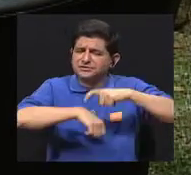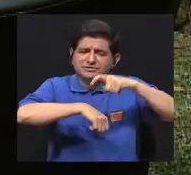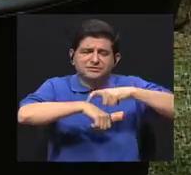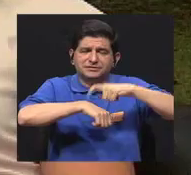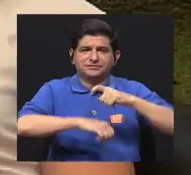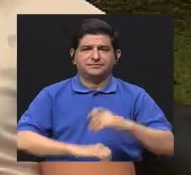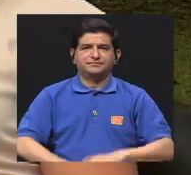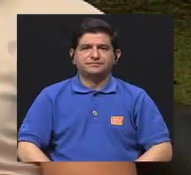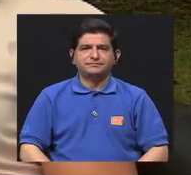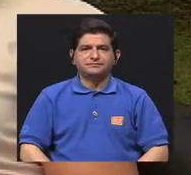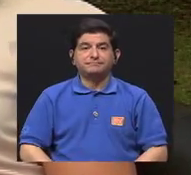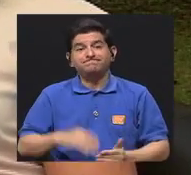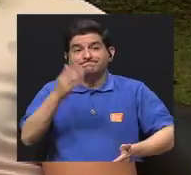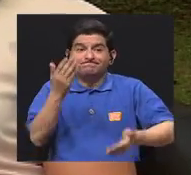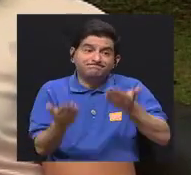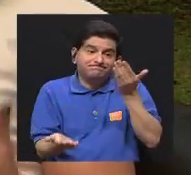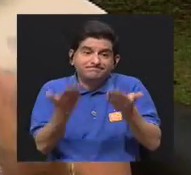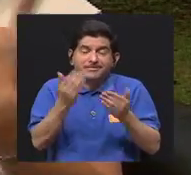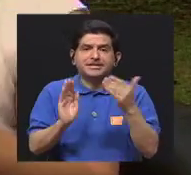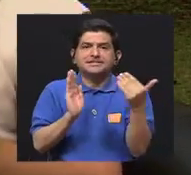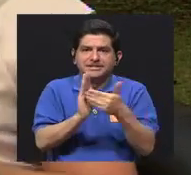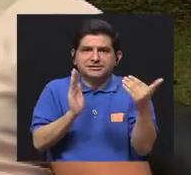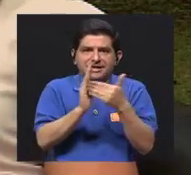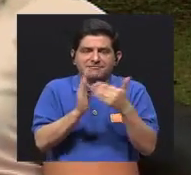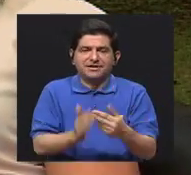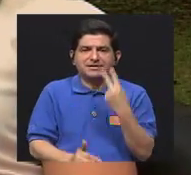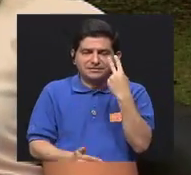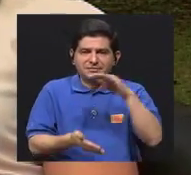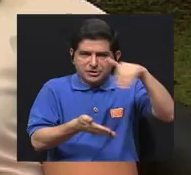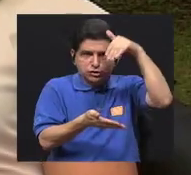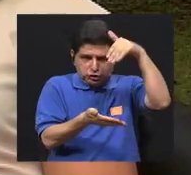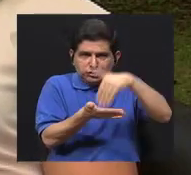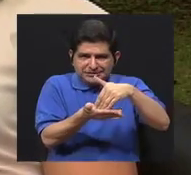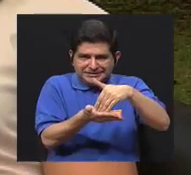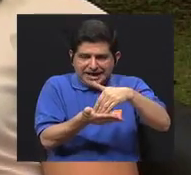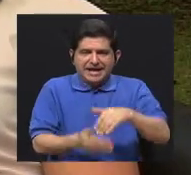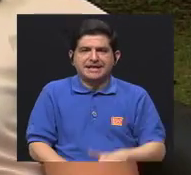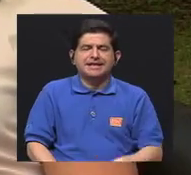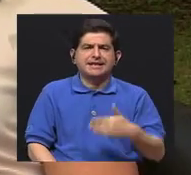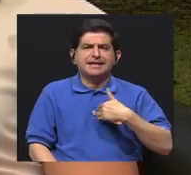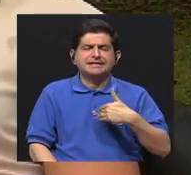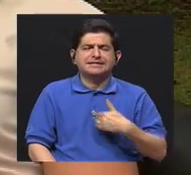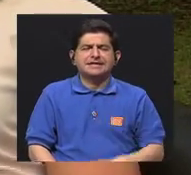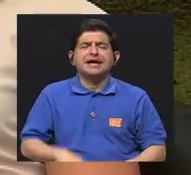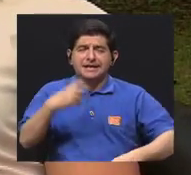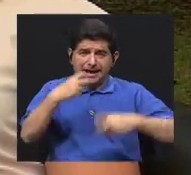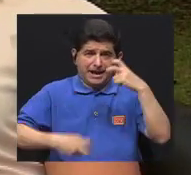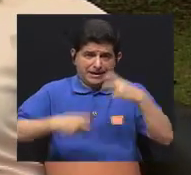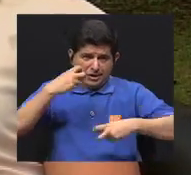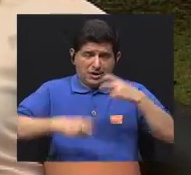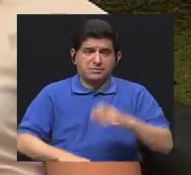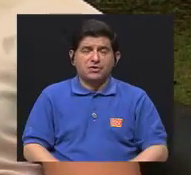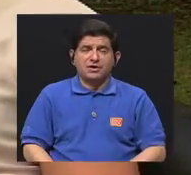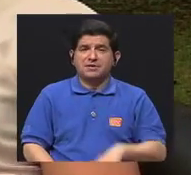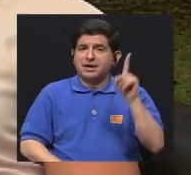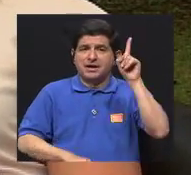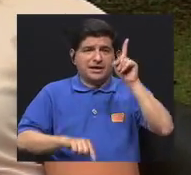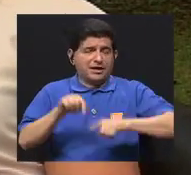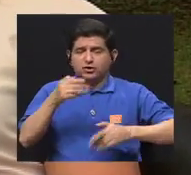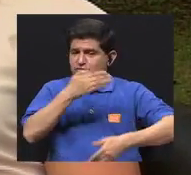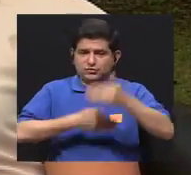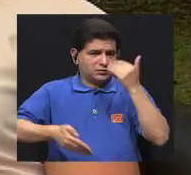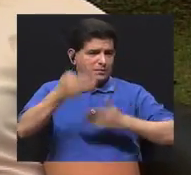tiempo. Y eventualmente puede afectar la visión central y tiene el agravante también de que es